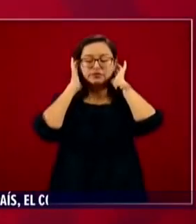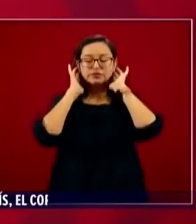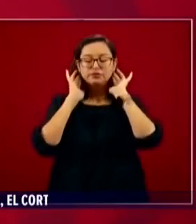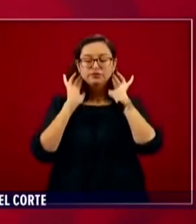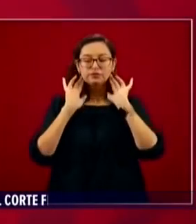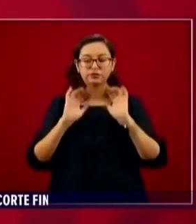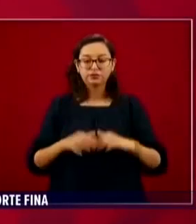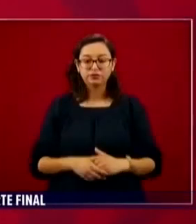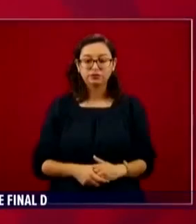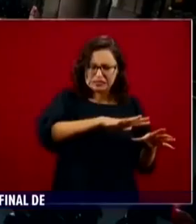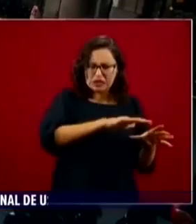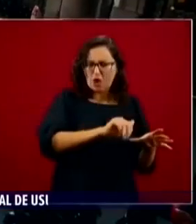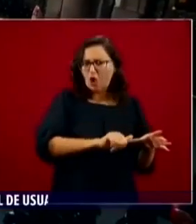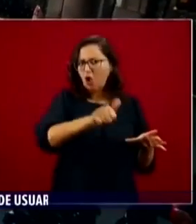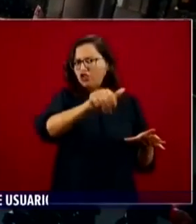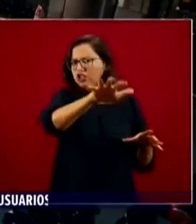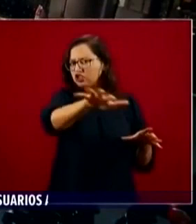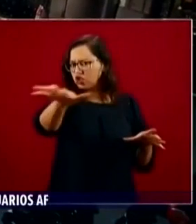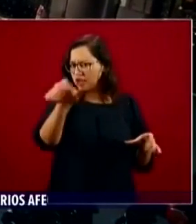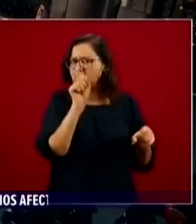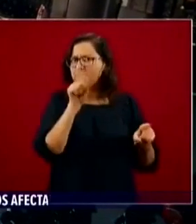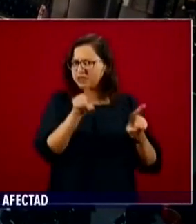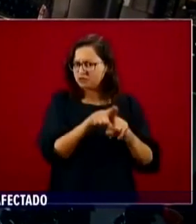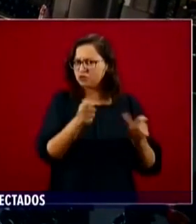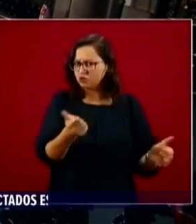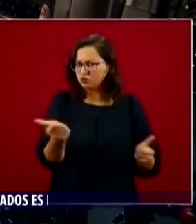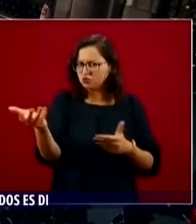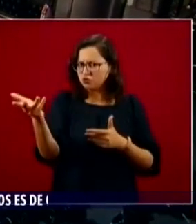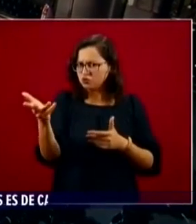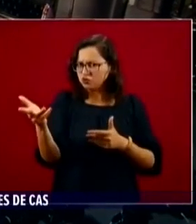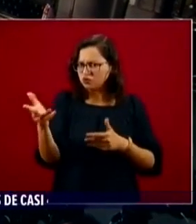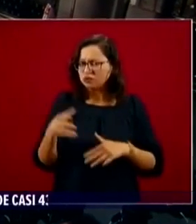se requiere o se va a necesitar dentro de